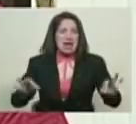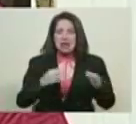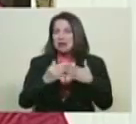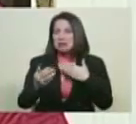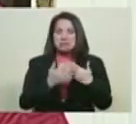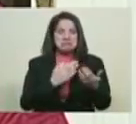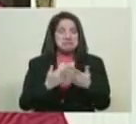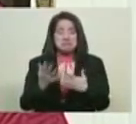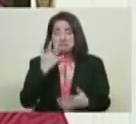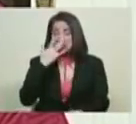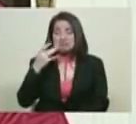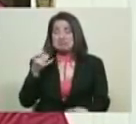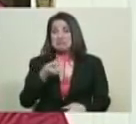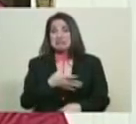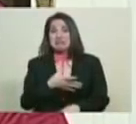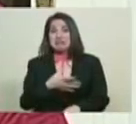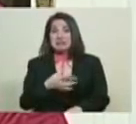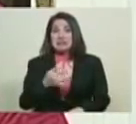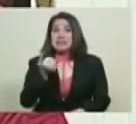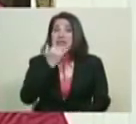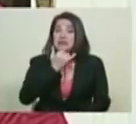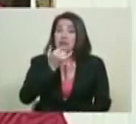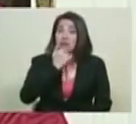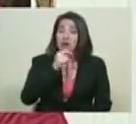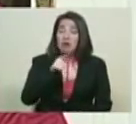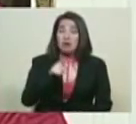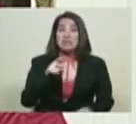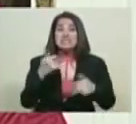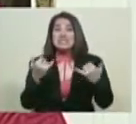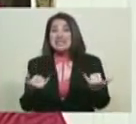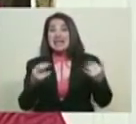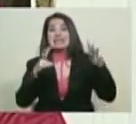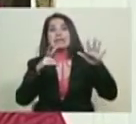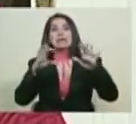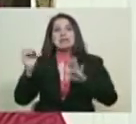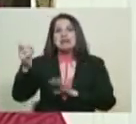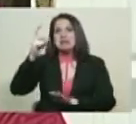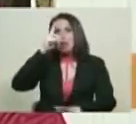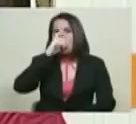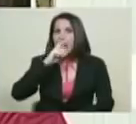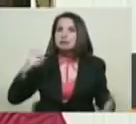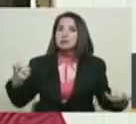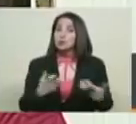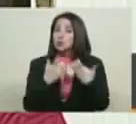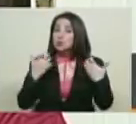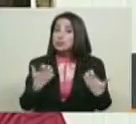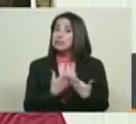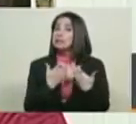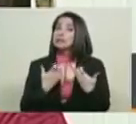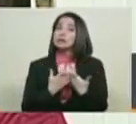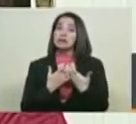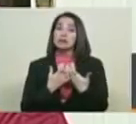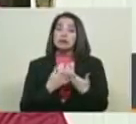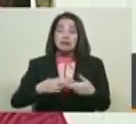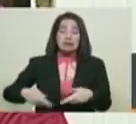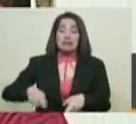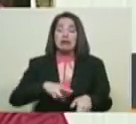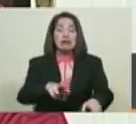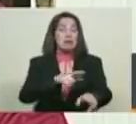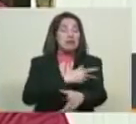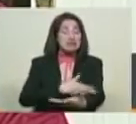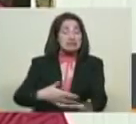además doblemente, no fueron 50 años. Ya son 70 años de guerra, de violencia, de ríos de